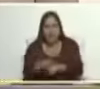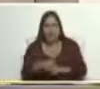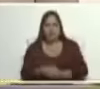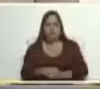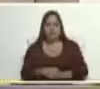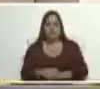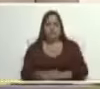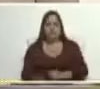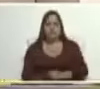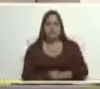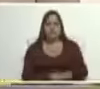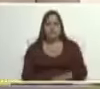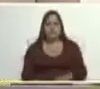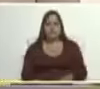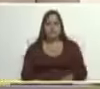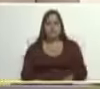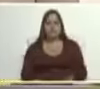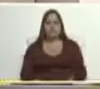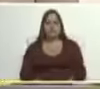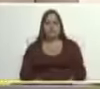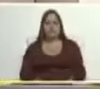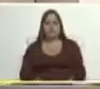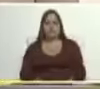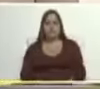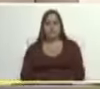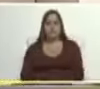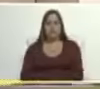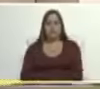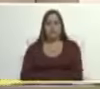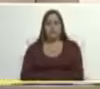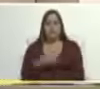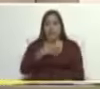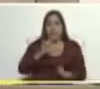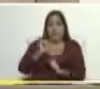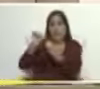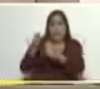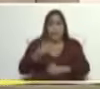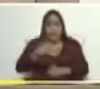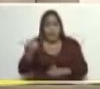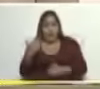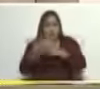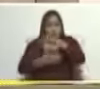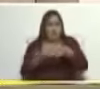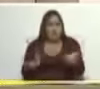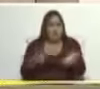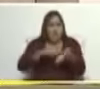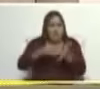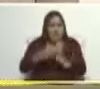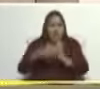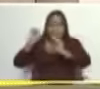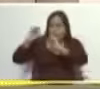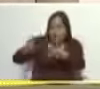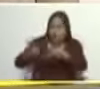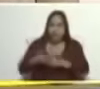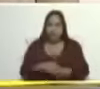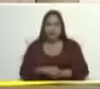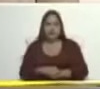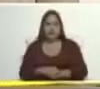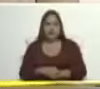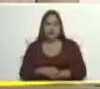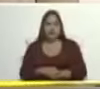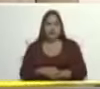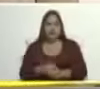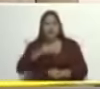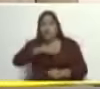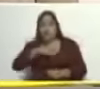monopólico, y simplemente tratamos de evadir cualquier tipo de problema con ellos, ¿qué significa? Bueno, que